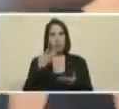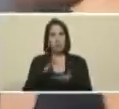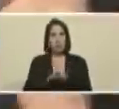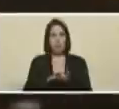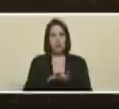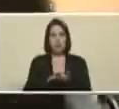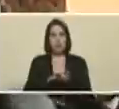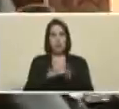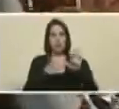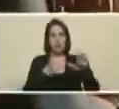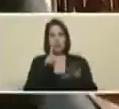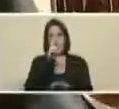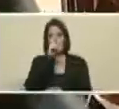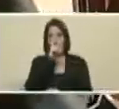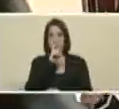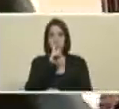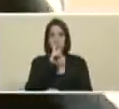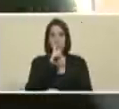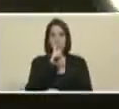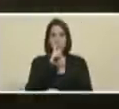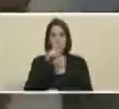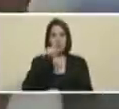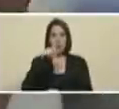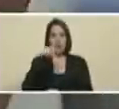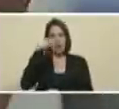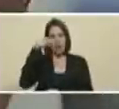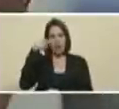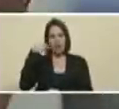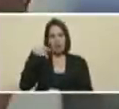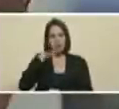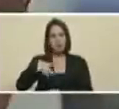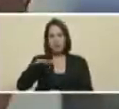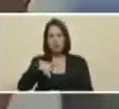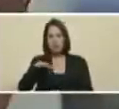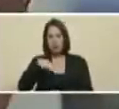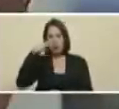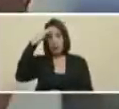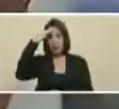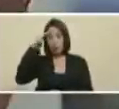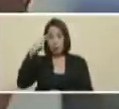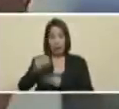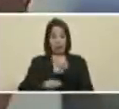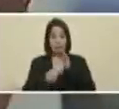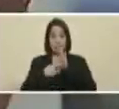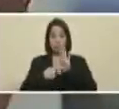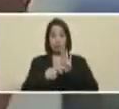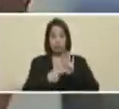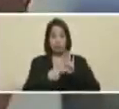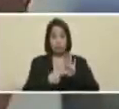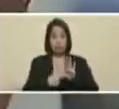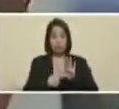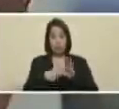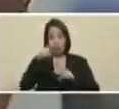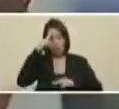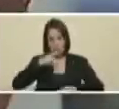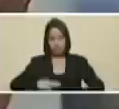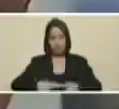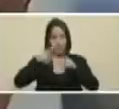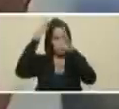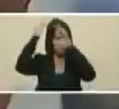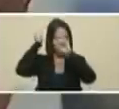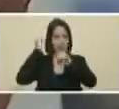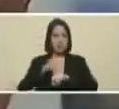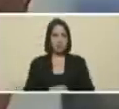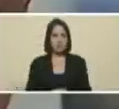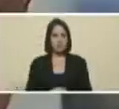81 años precisamente en la República de Cuba, cumpliendo importantes y destacadas funciones diplomáticas. El jefe de